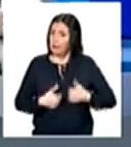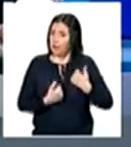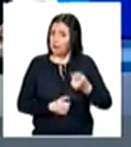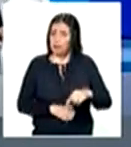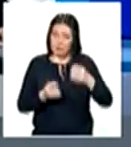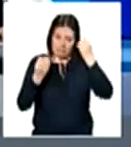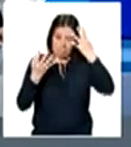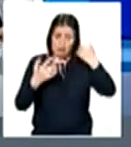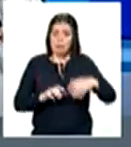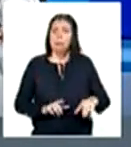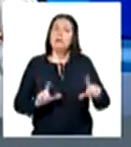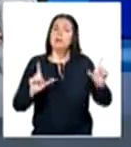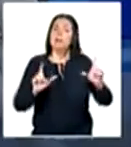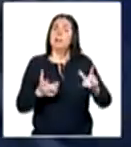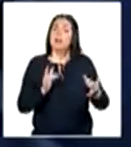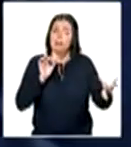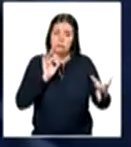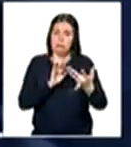aliado Azteca México.